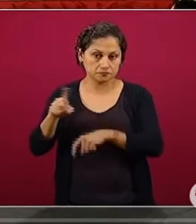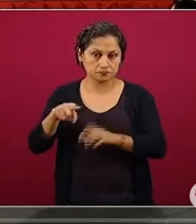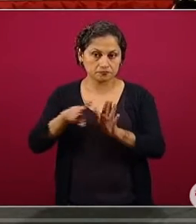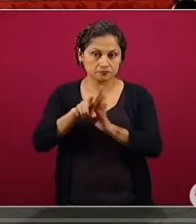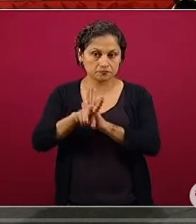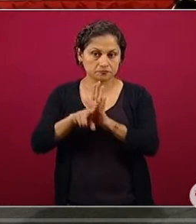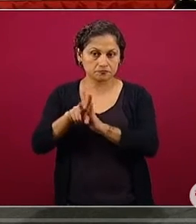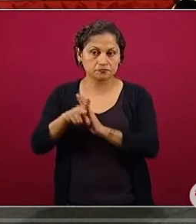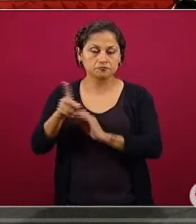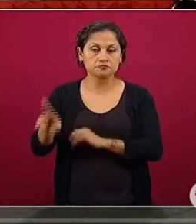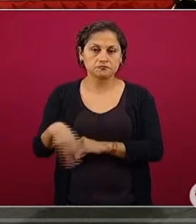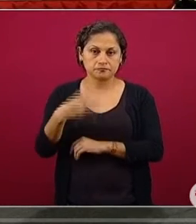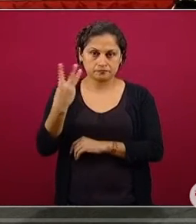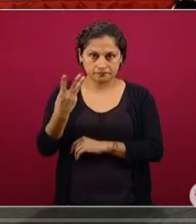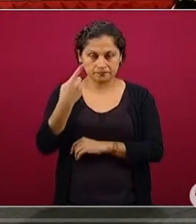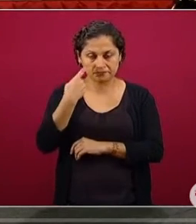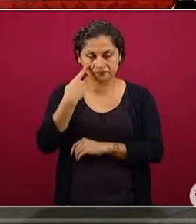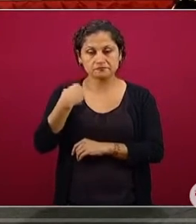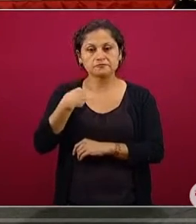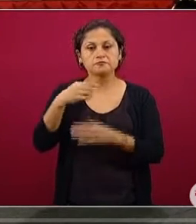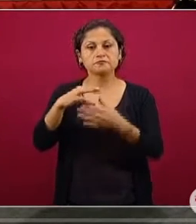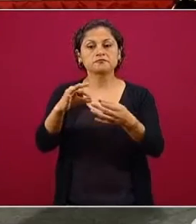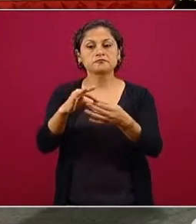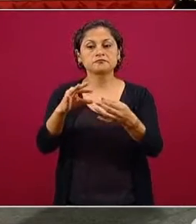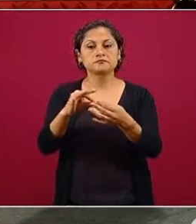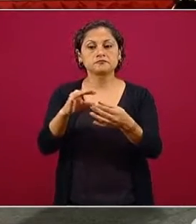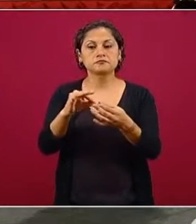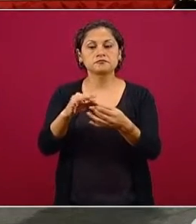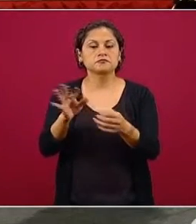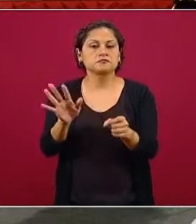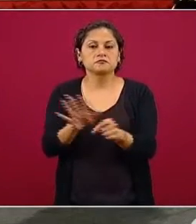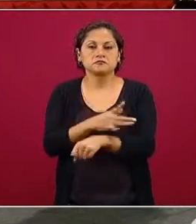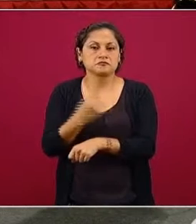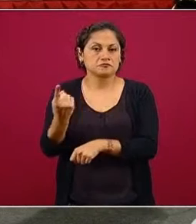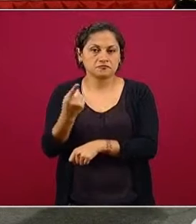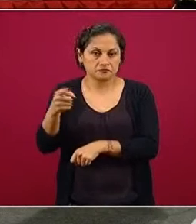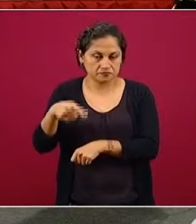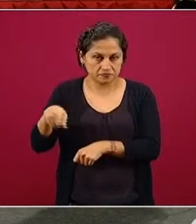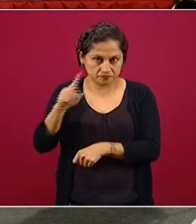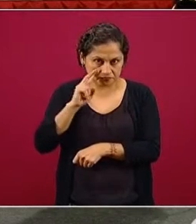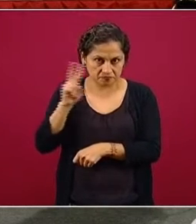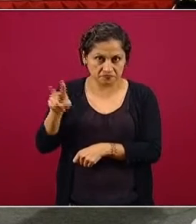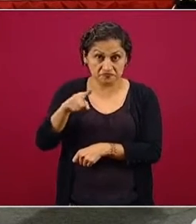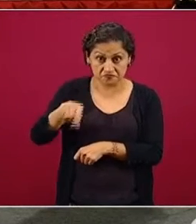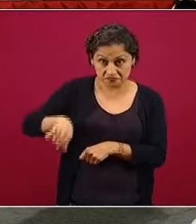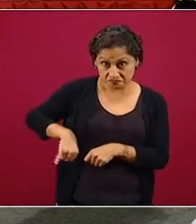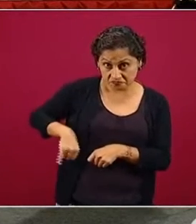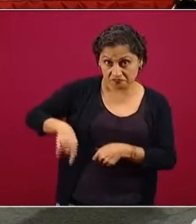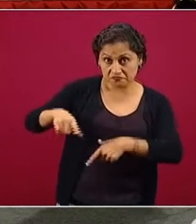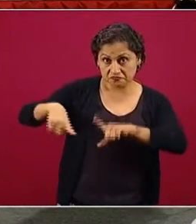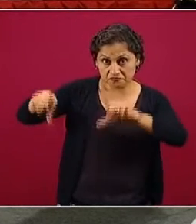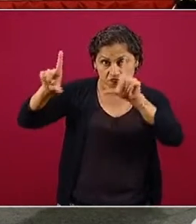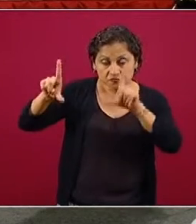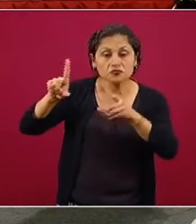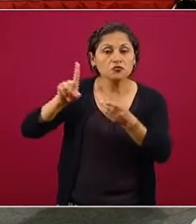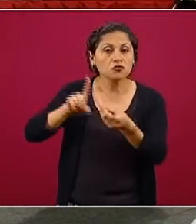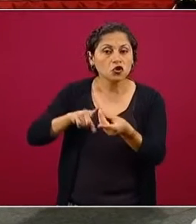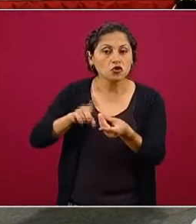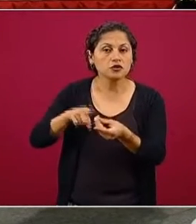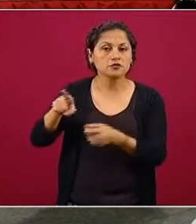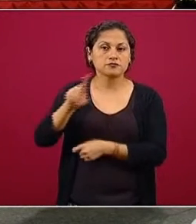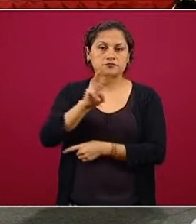quiero explicarles de dónde proceden, para que el que tenga interés lo vaya a buscar. Hay un sitio web, hay un portal que